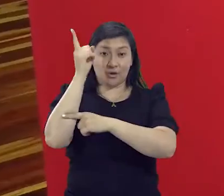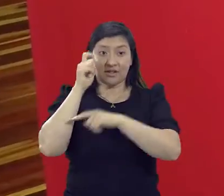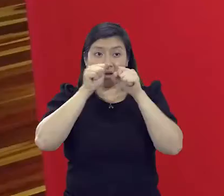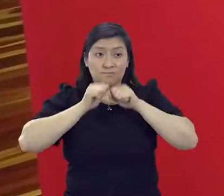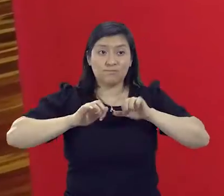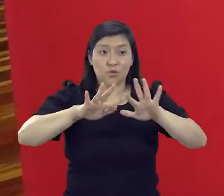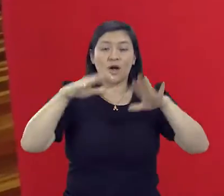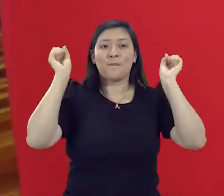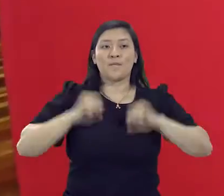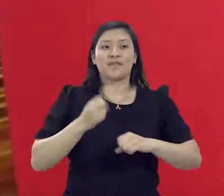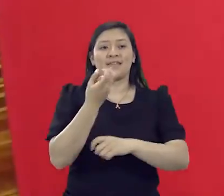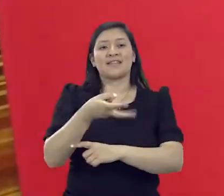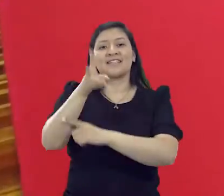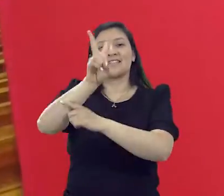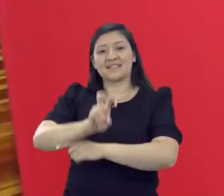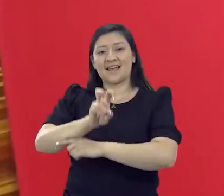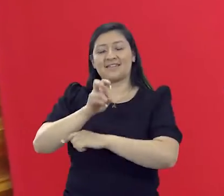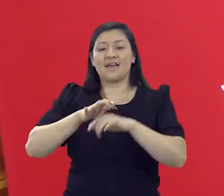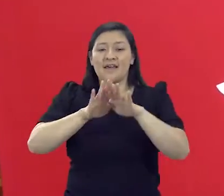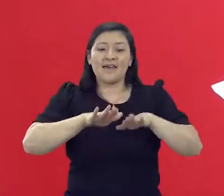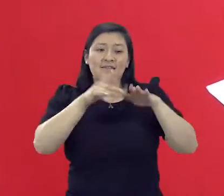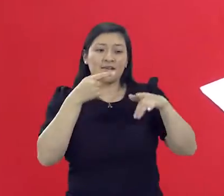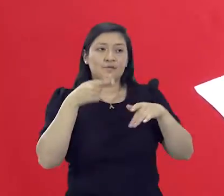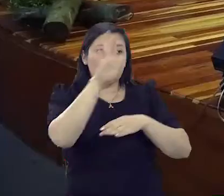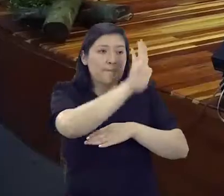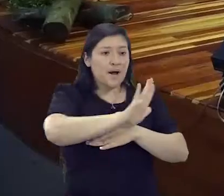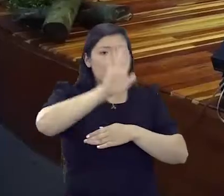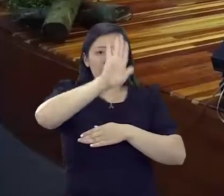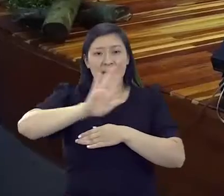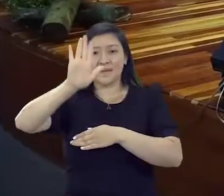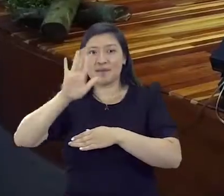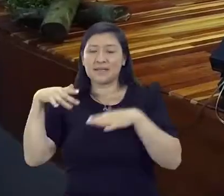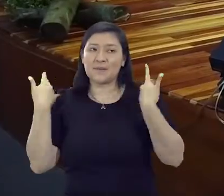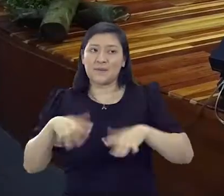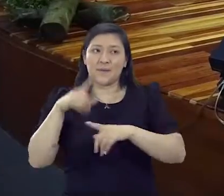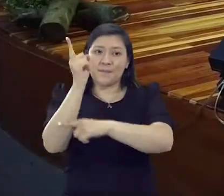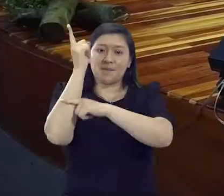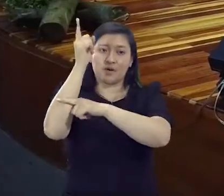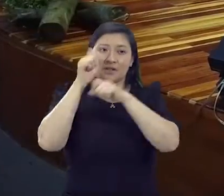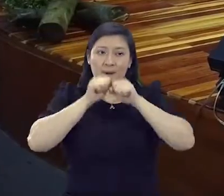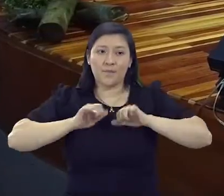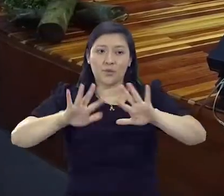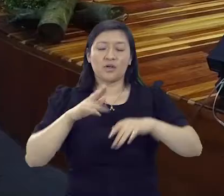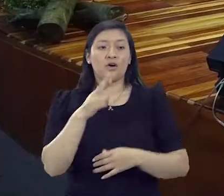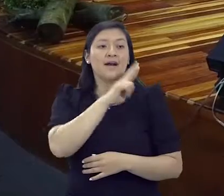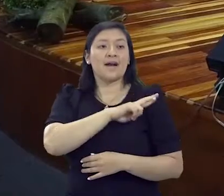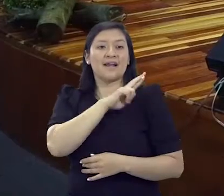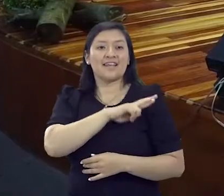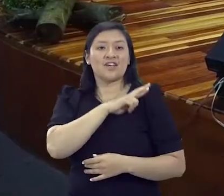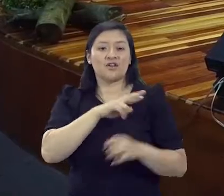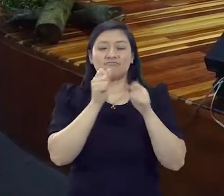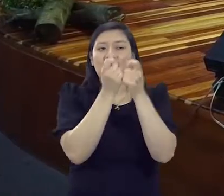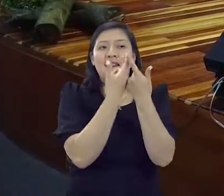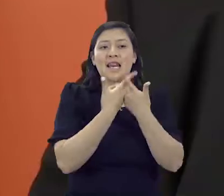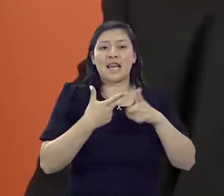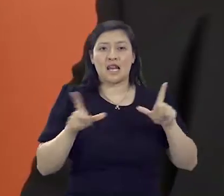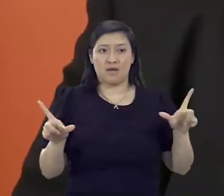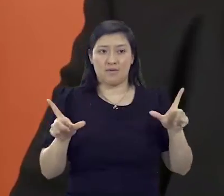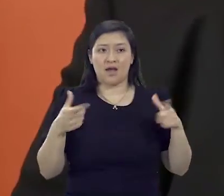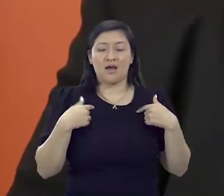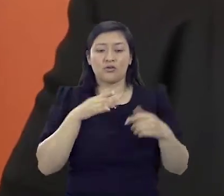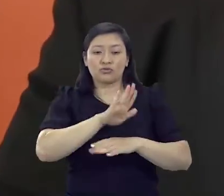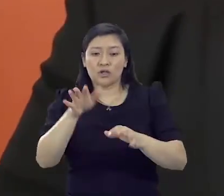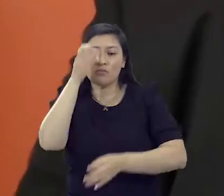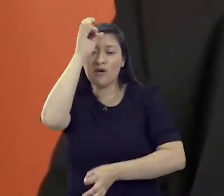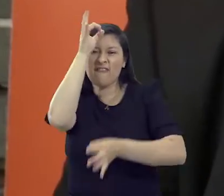pública tenemos 17 departamentos con política pública de libertad religiosa y de cultos tenemos un sector